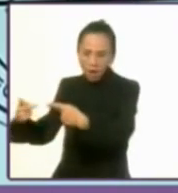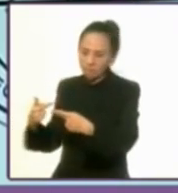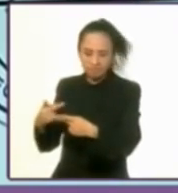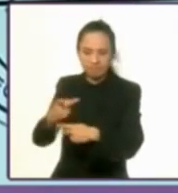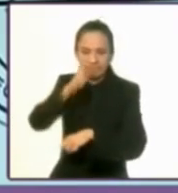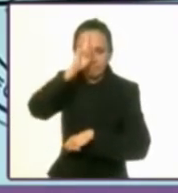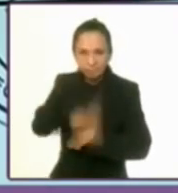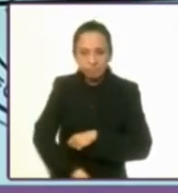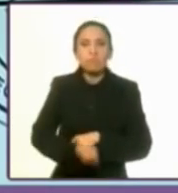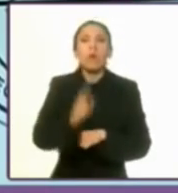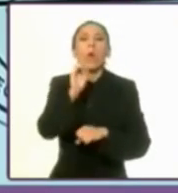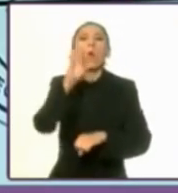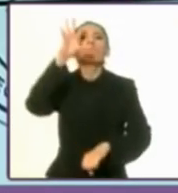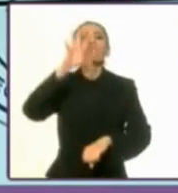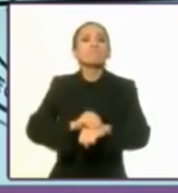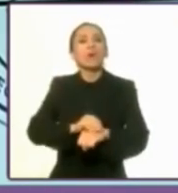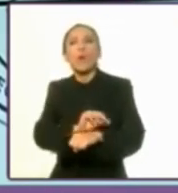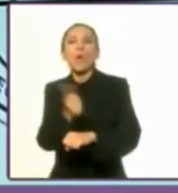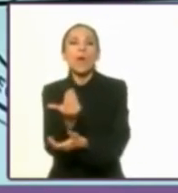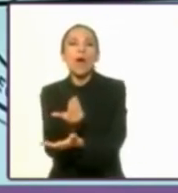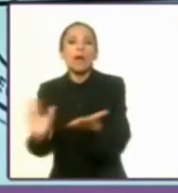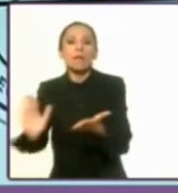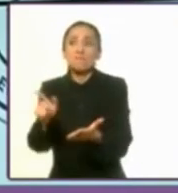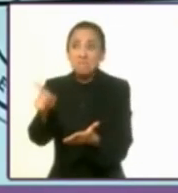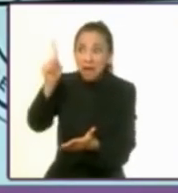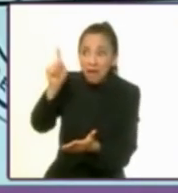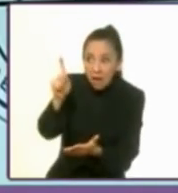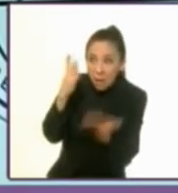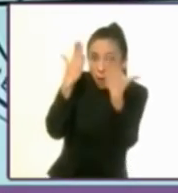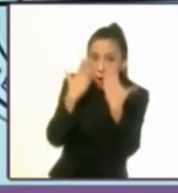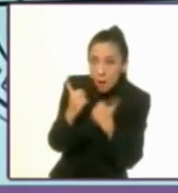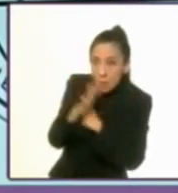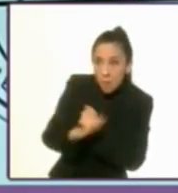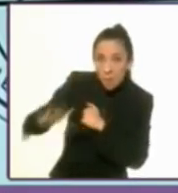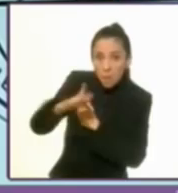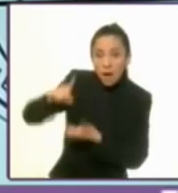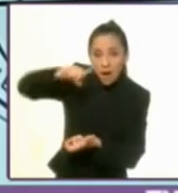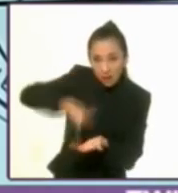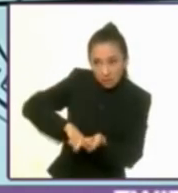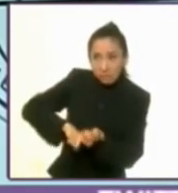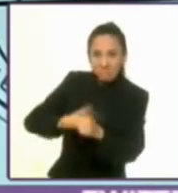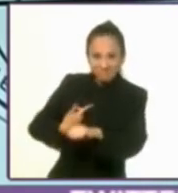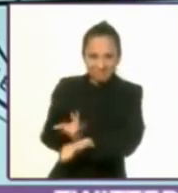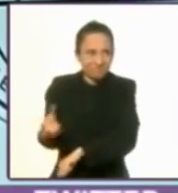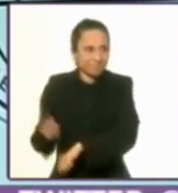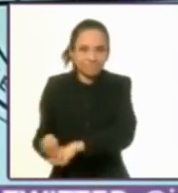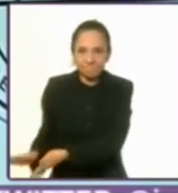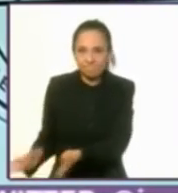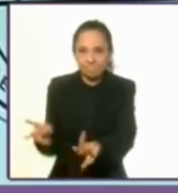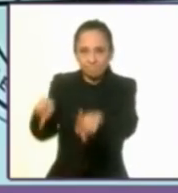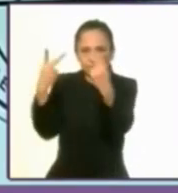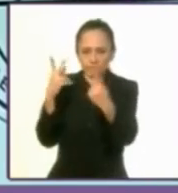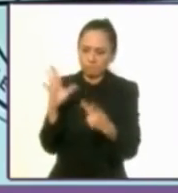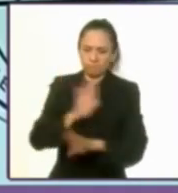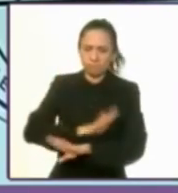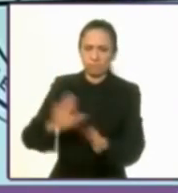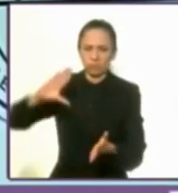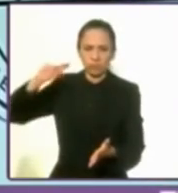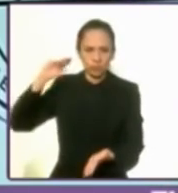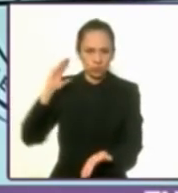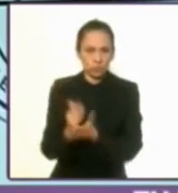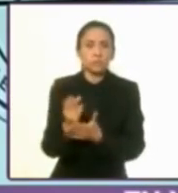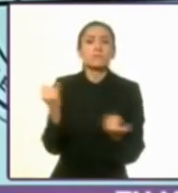adicional cuando no exista agua en esa ciudad también les ofrezco a los hogares que no tienen